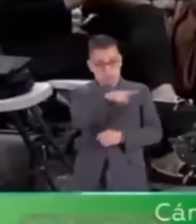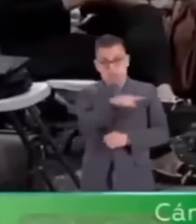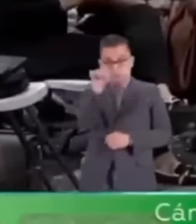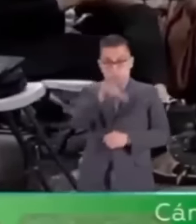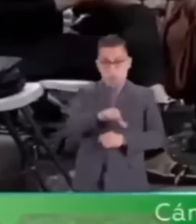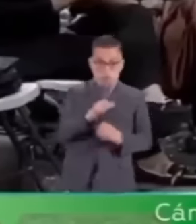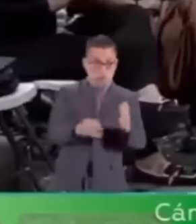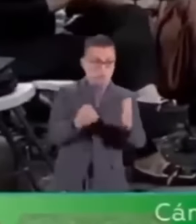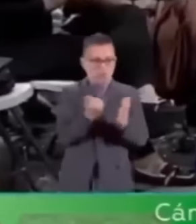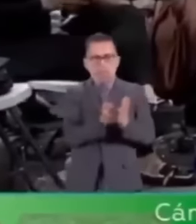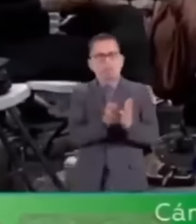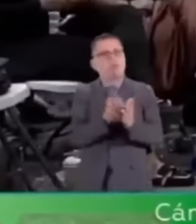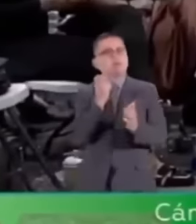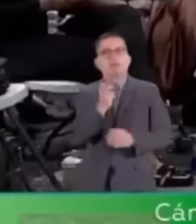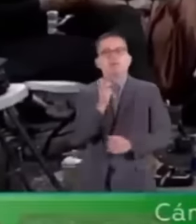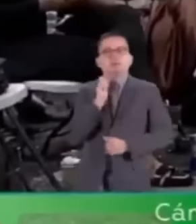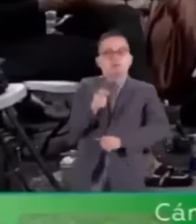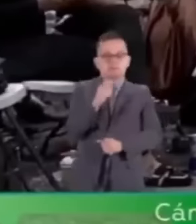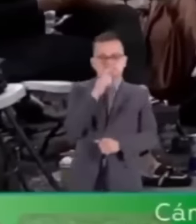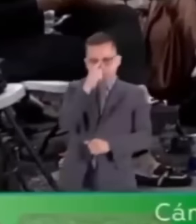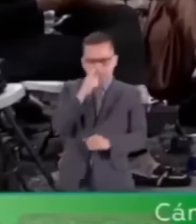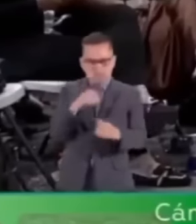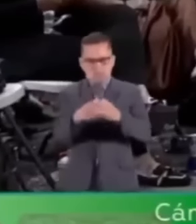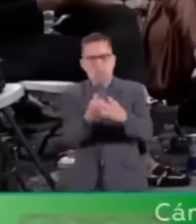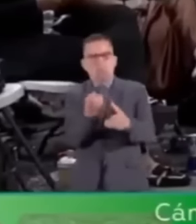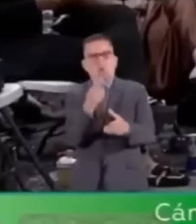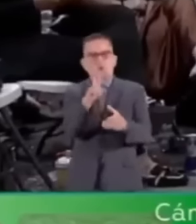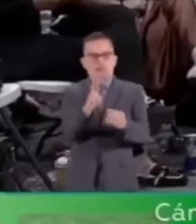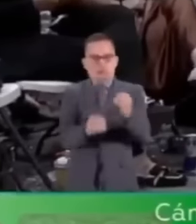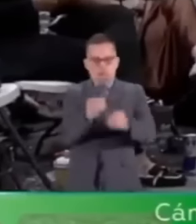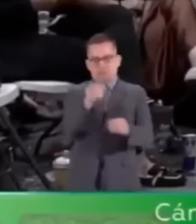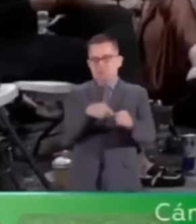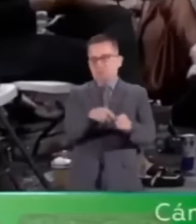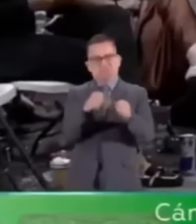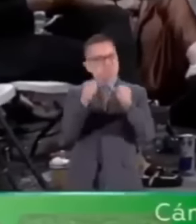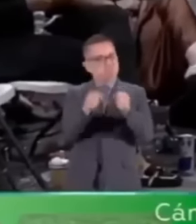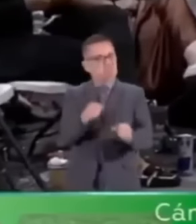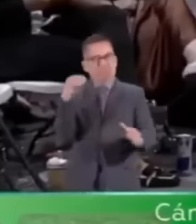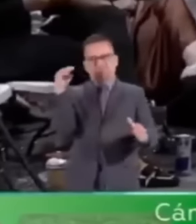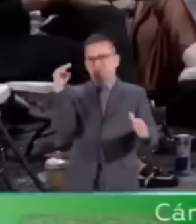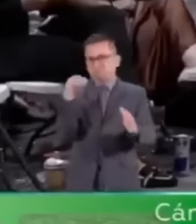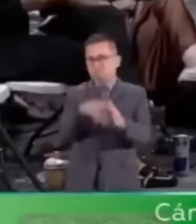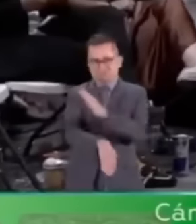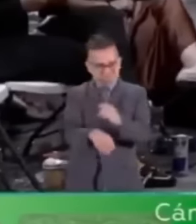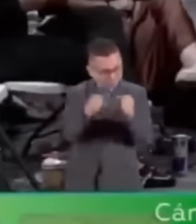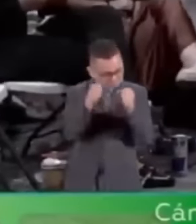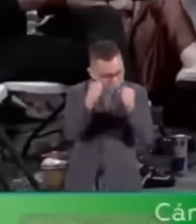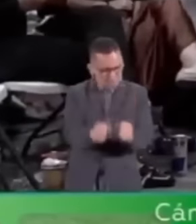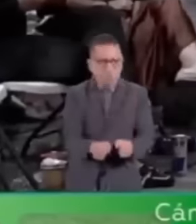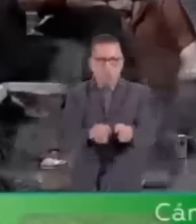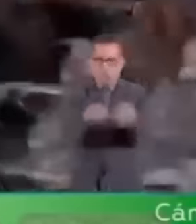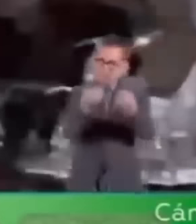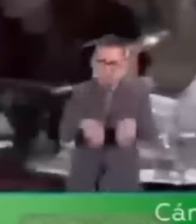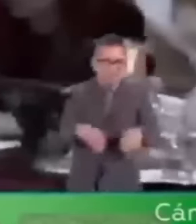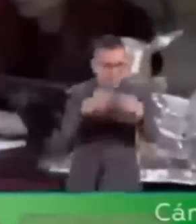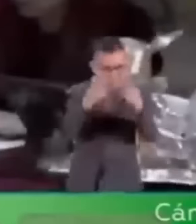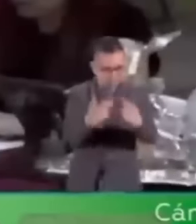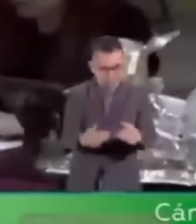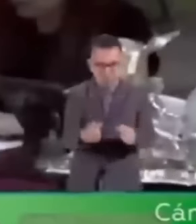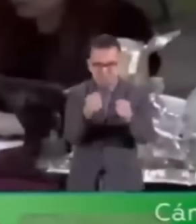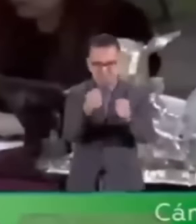clavándole un dardo mortal al Poder Judicial. Lo van a destruir. Porque sí